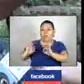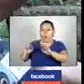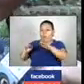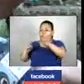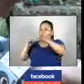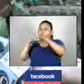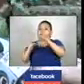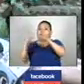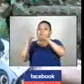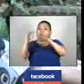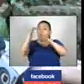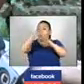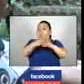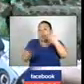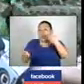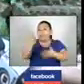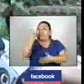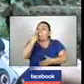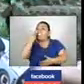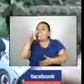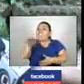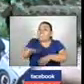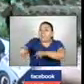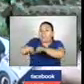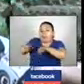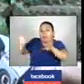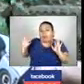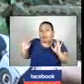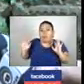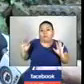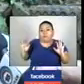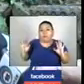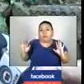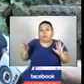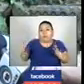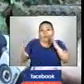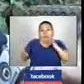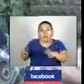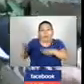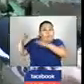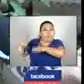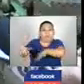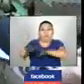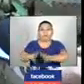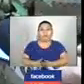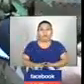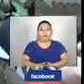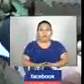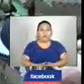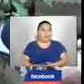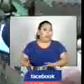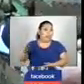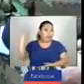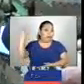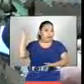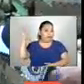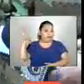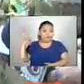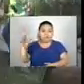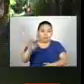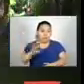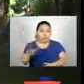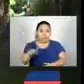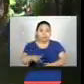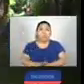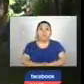allí, que con cemento, todo para que allí no se llene de agua. Desde hace muchos años porque no ha arreglado